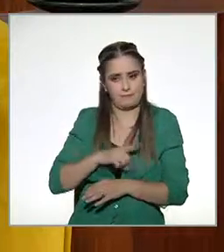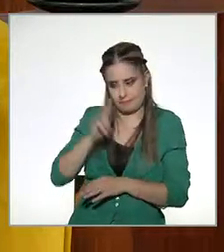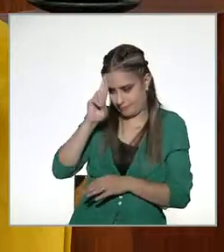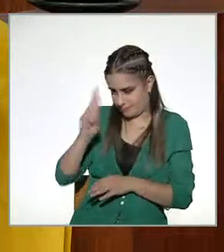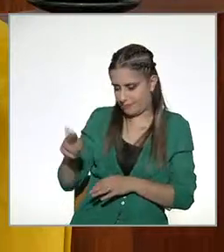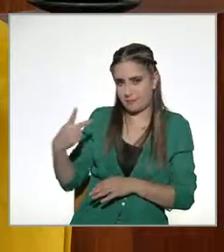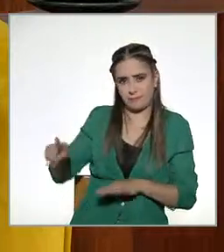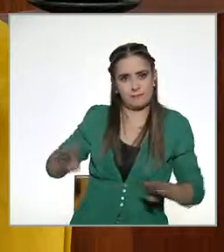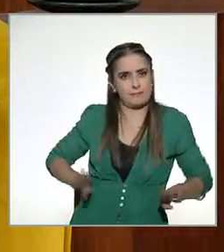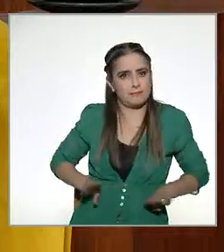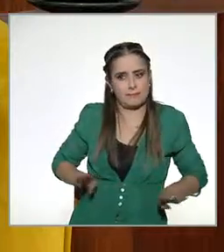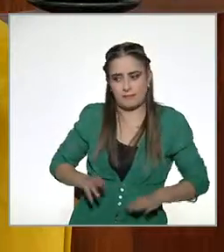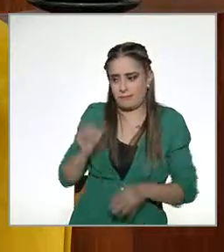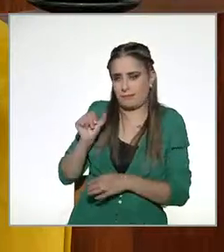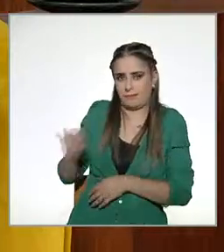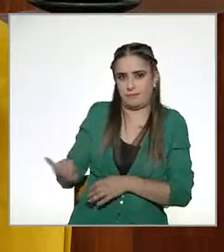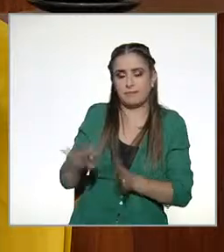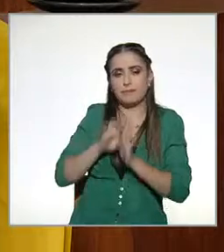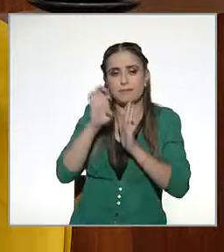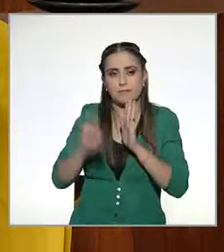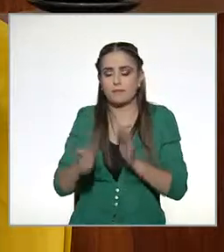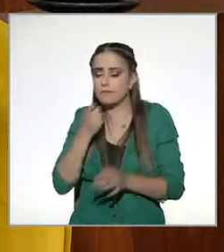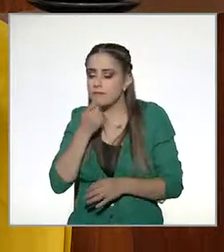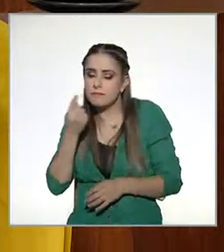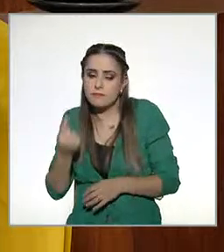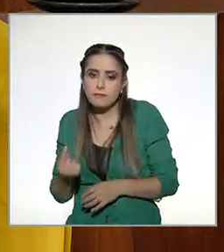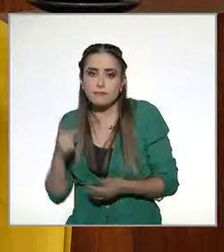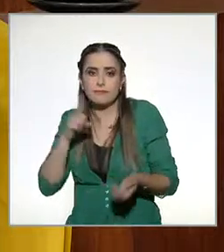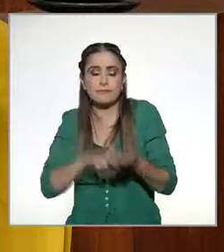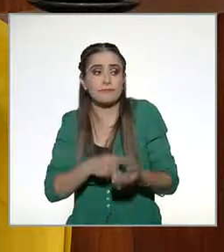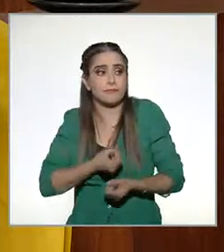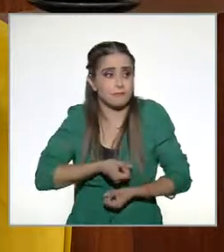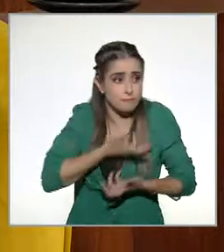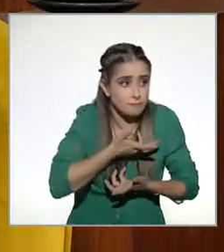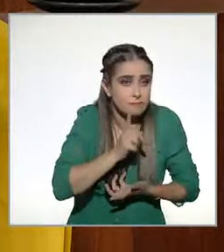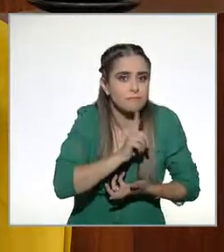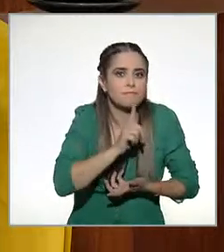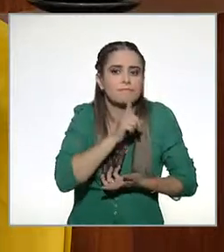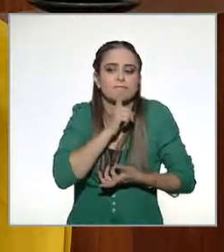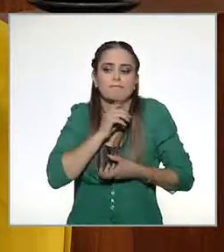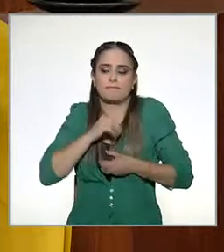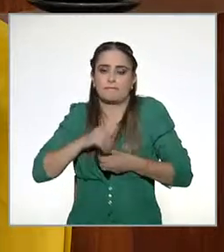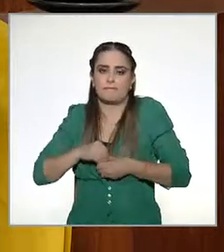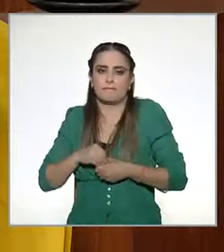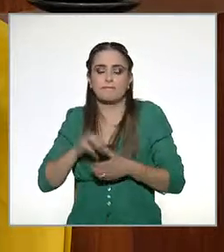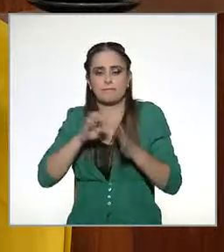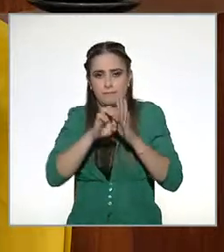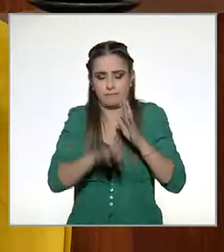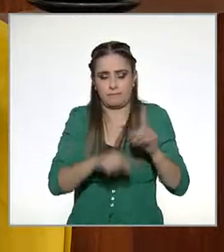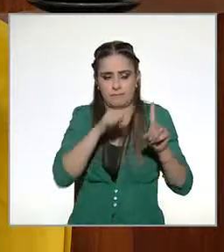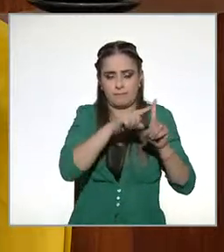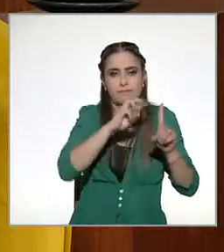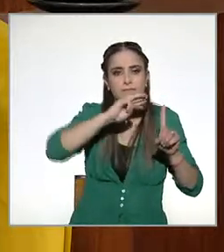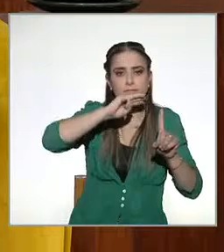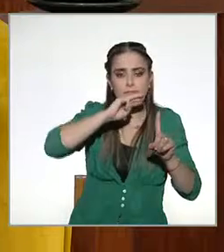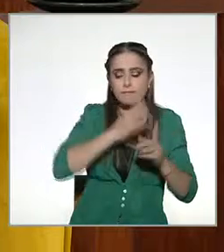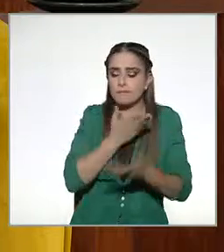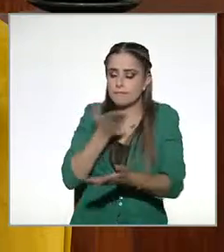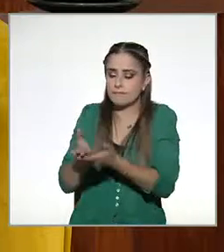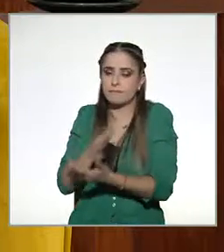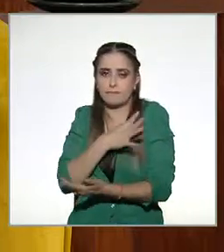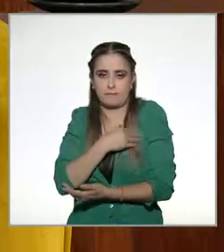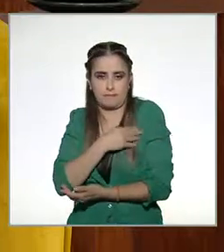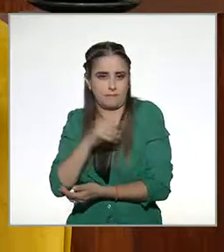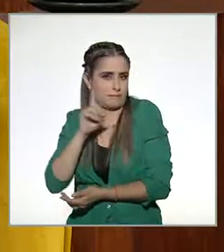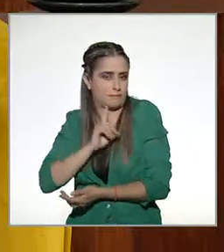con algunos pequeños que, por ejemplo, también ellos se reservan alguna información, ¿no? Por ejemplo, en el caso de una mamá que le pedía a su hija